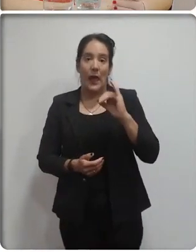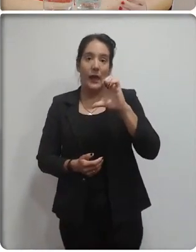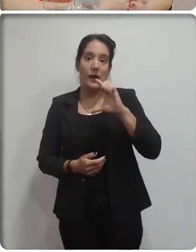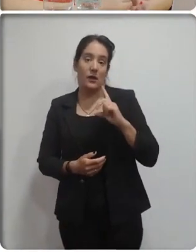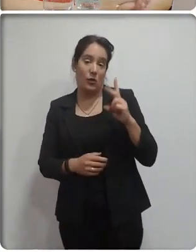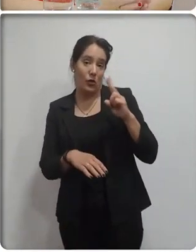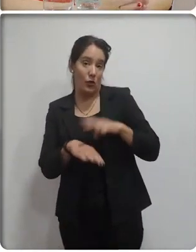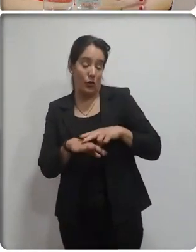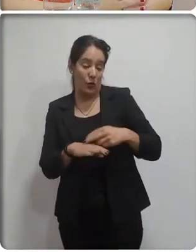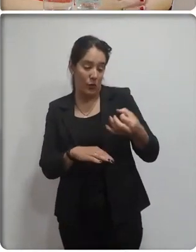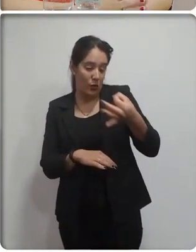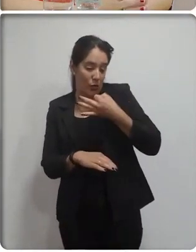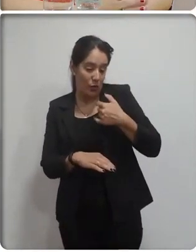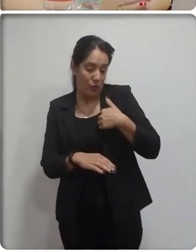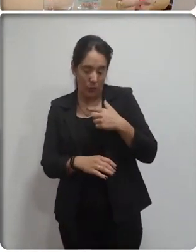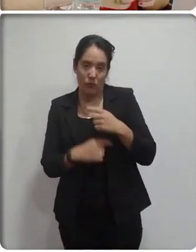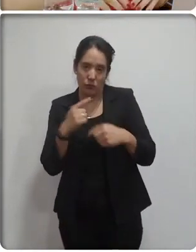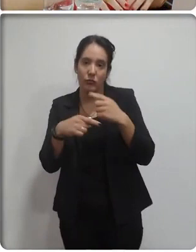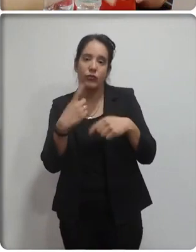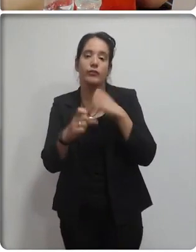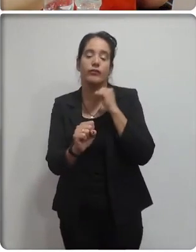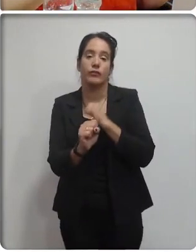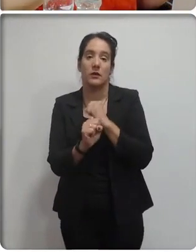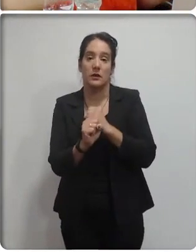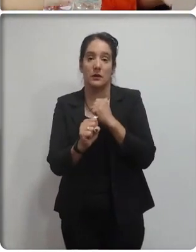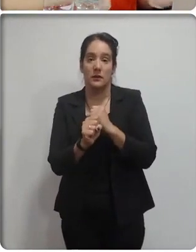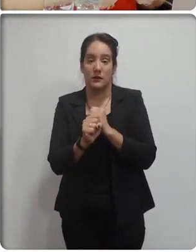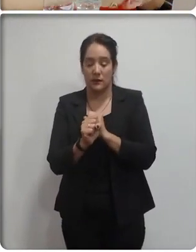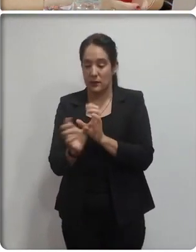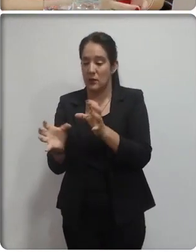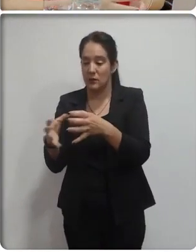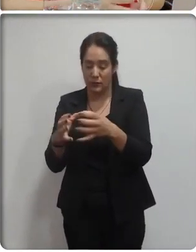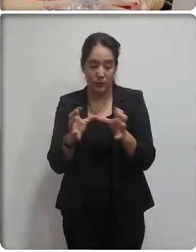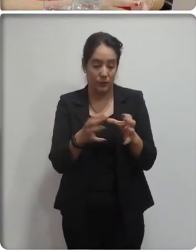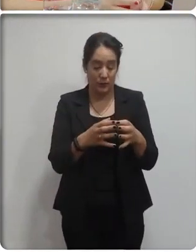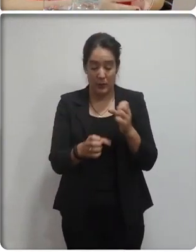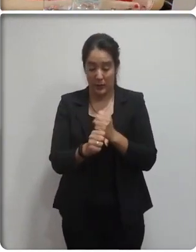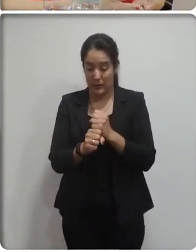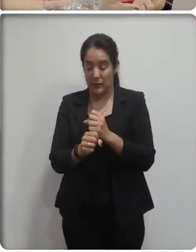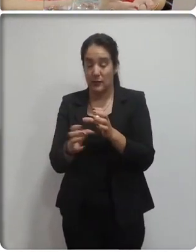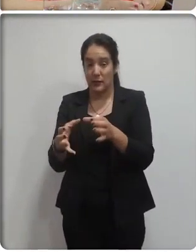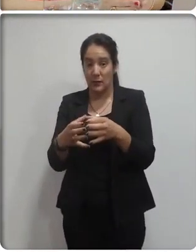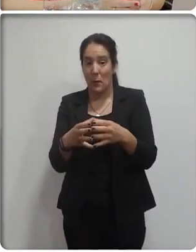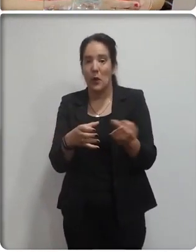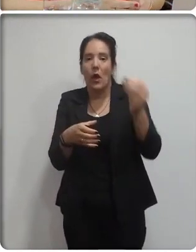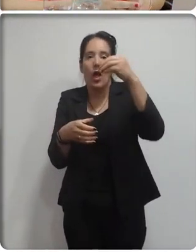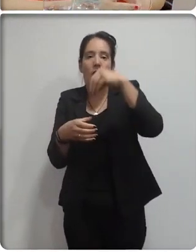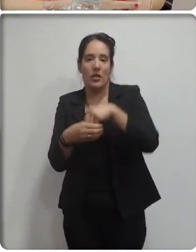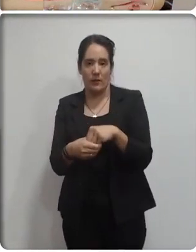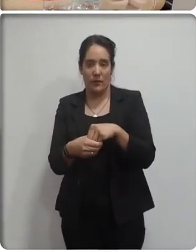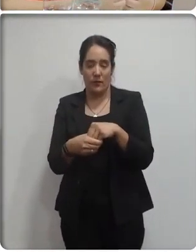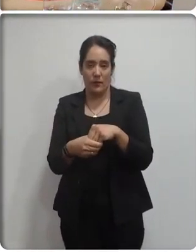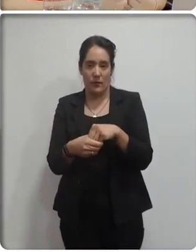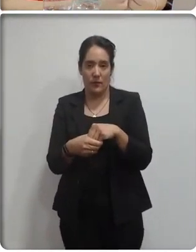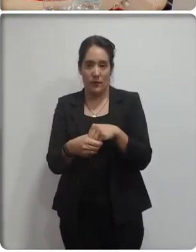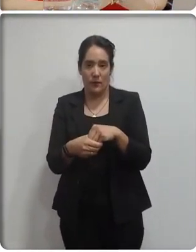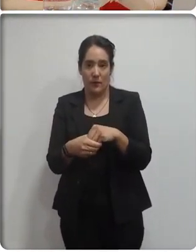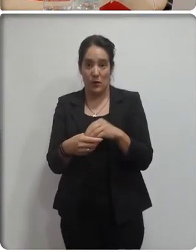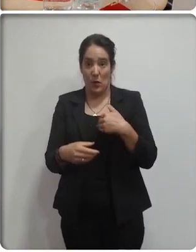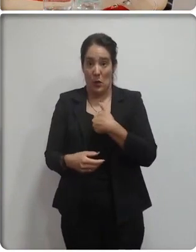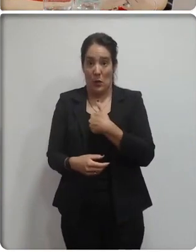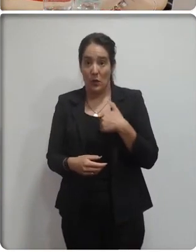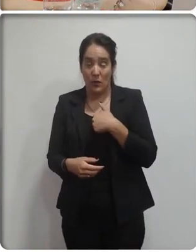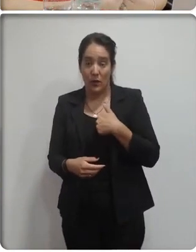bien podemos seguir trabajando en lo que son los equipos de referencia, dentro de los equipos, cuando uno habla de errores innatos